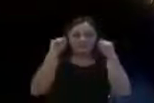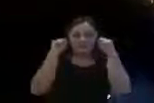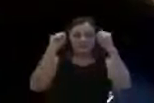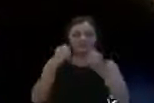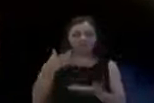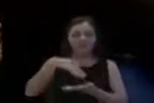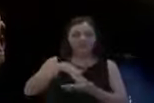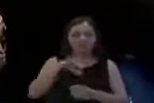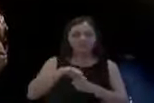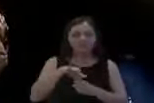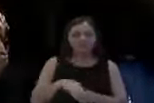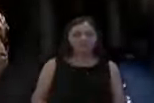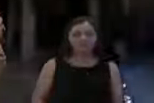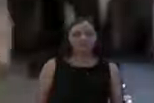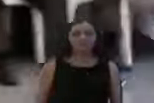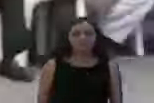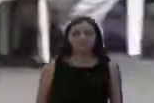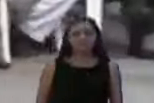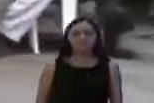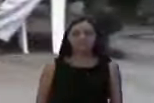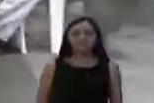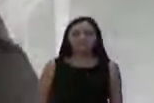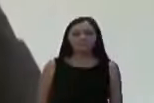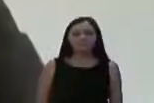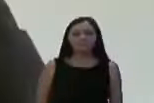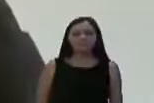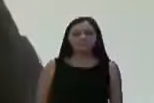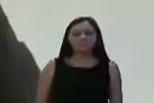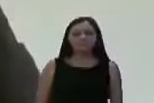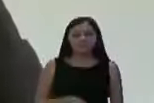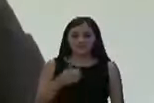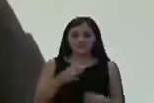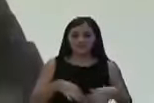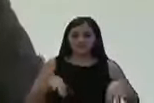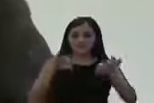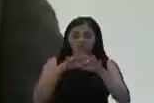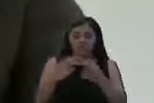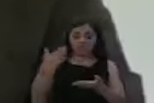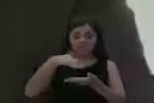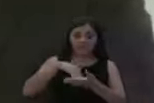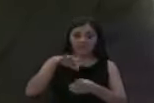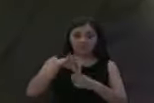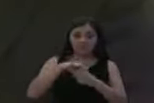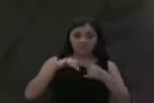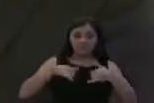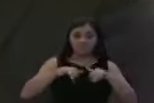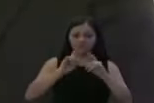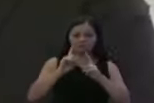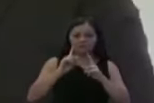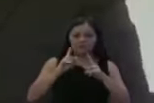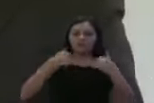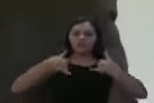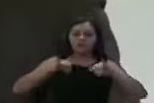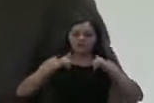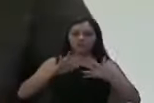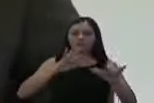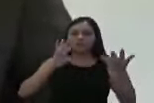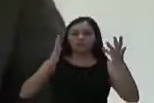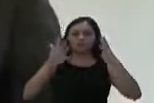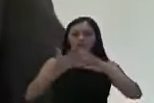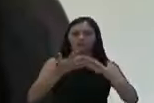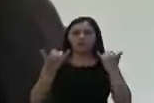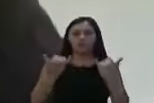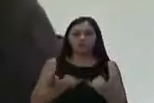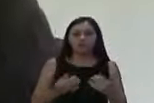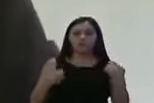compatriotas le decía lo importante no es la reelección Lo importante es que continúe la Revolución y por eso tenemos la